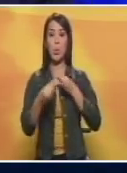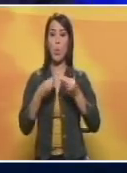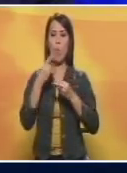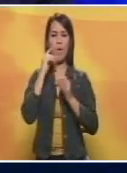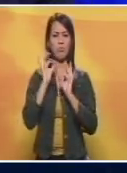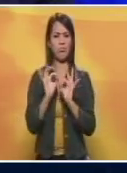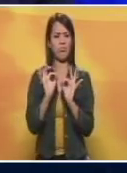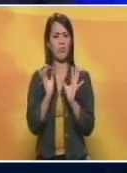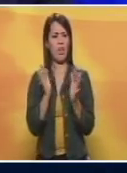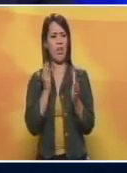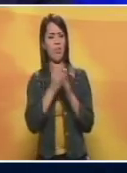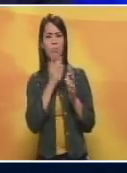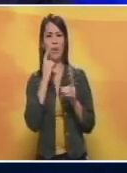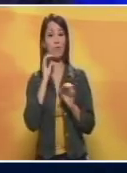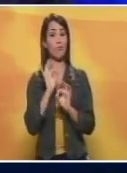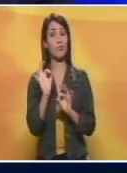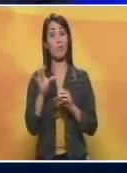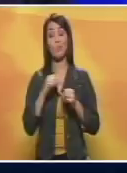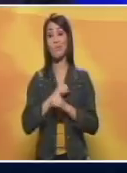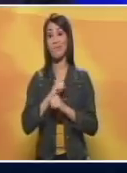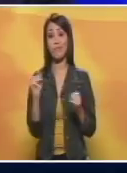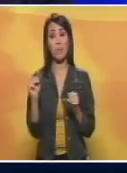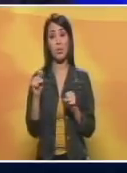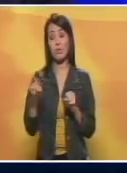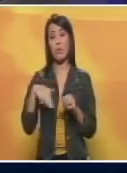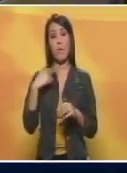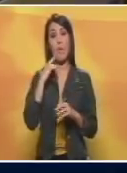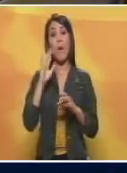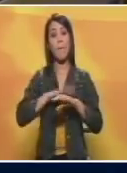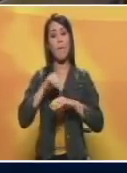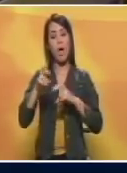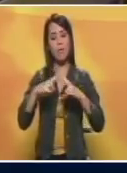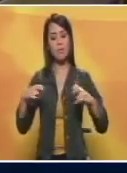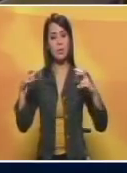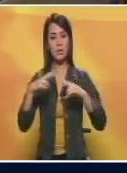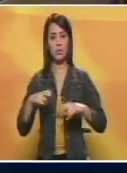los hechos cosas que no lo van a poder hacer porque hay tantas investigaciones